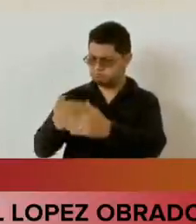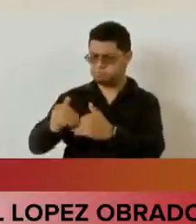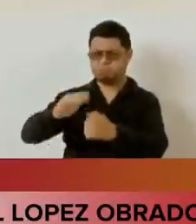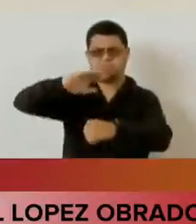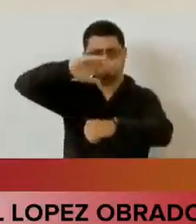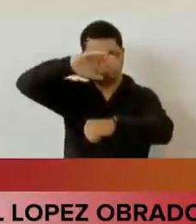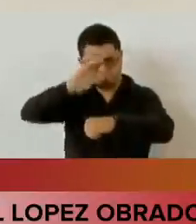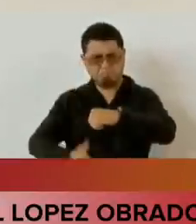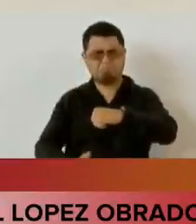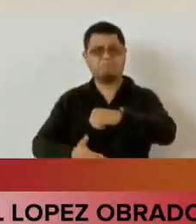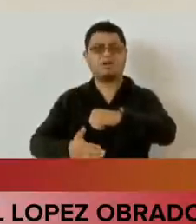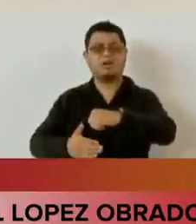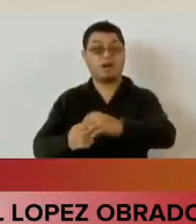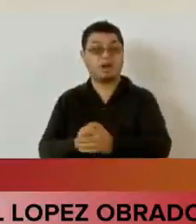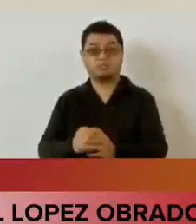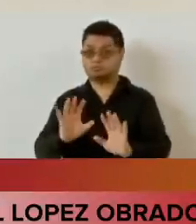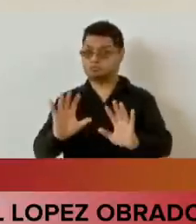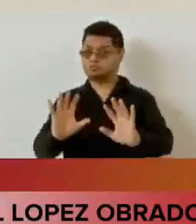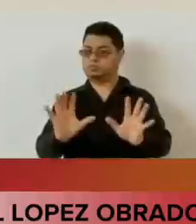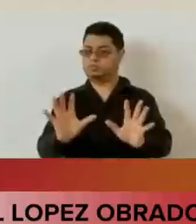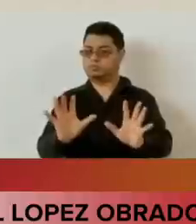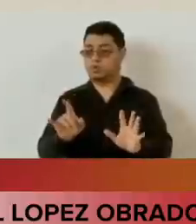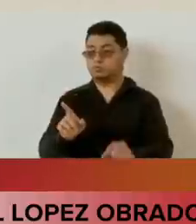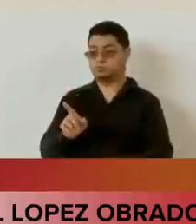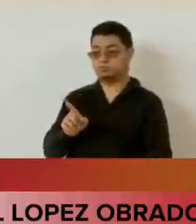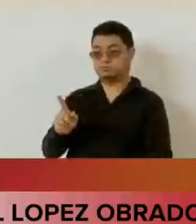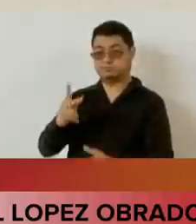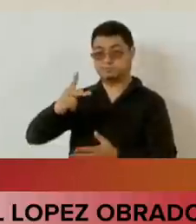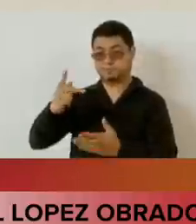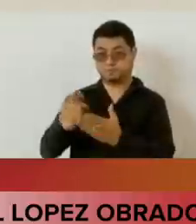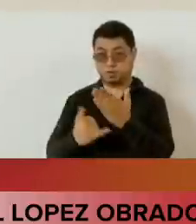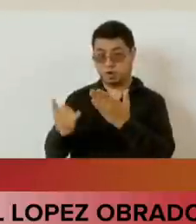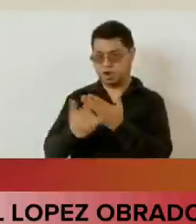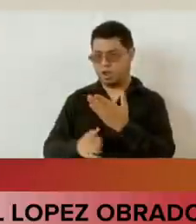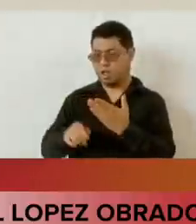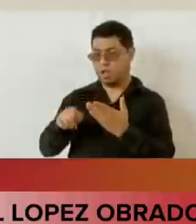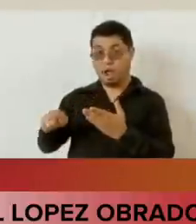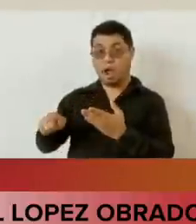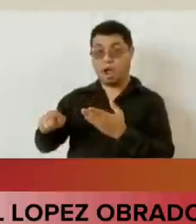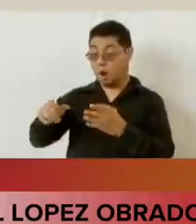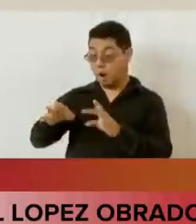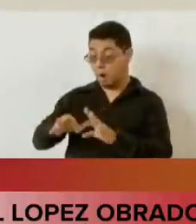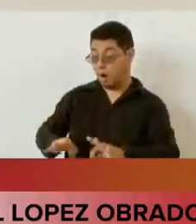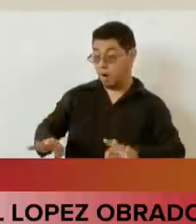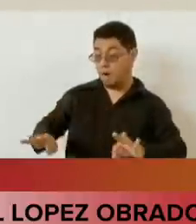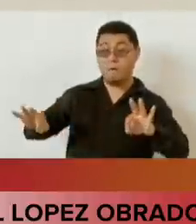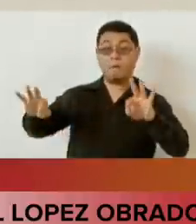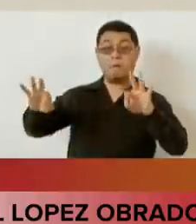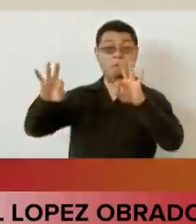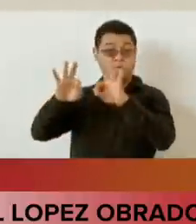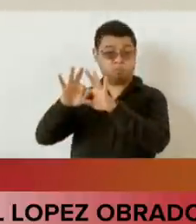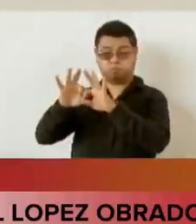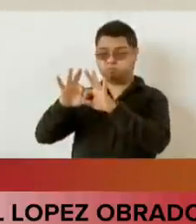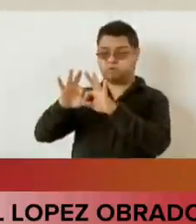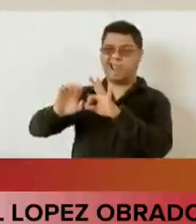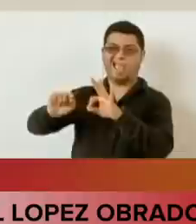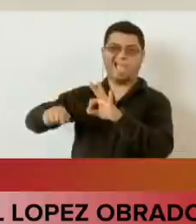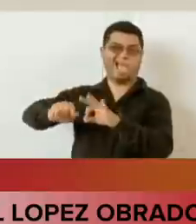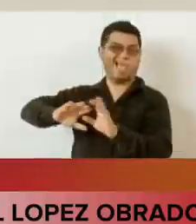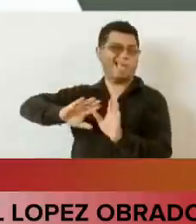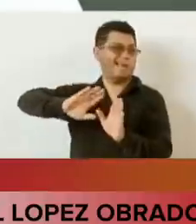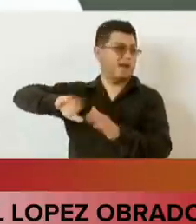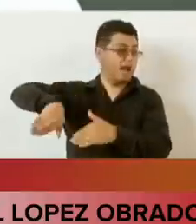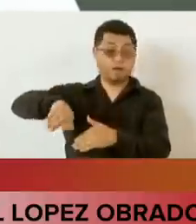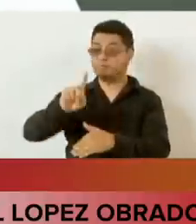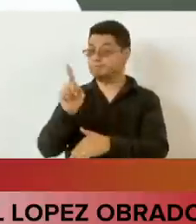mucho menos obras de esta magnitud, de esta dimensión, como el Tren